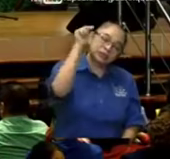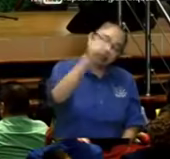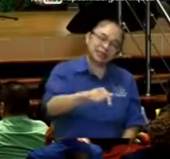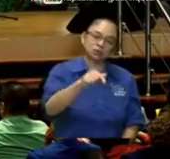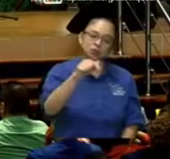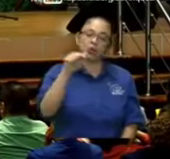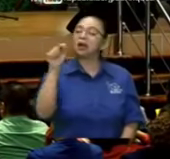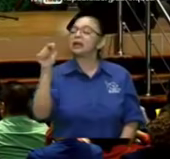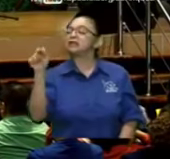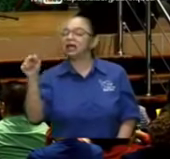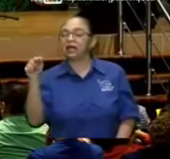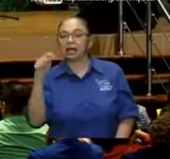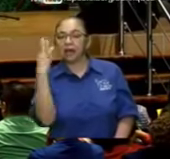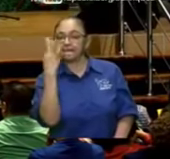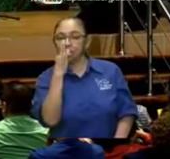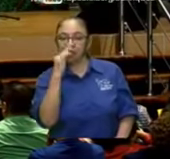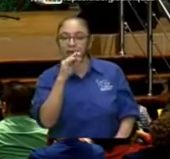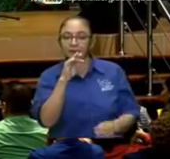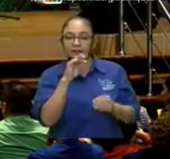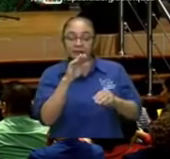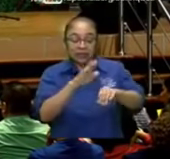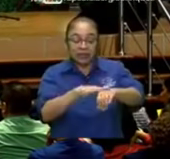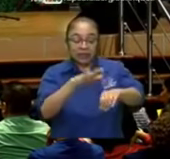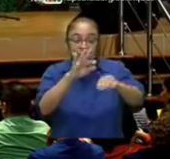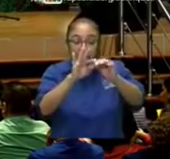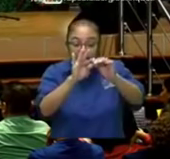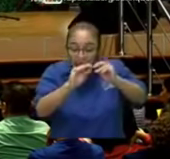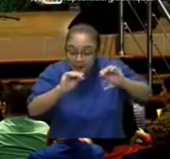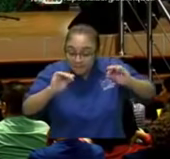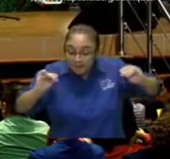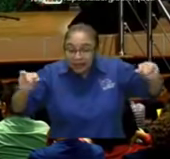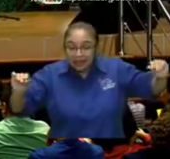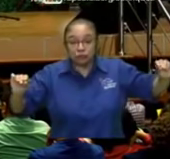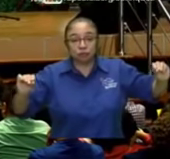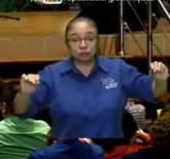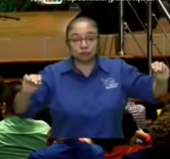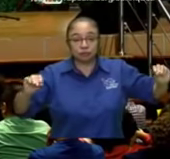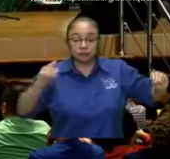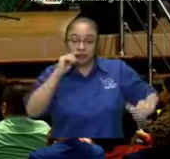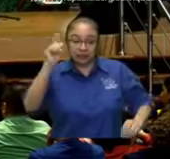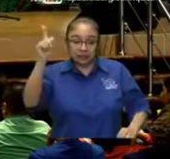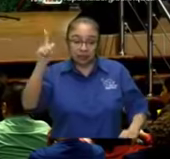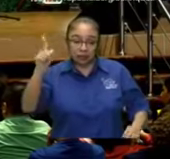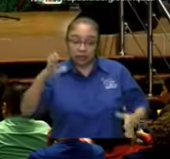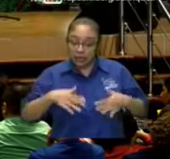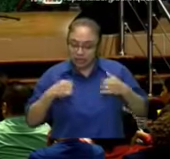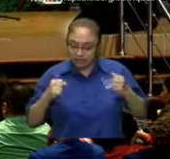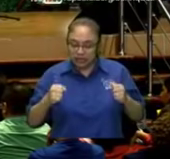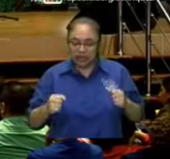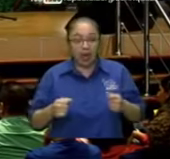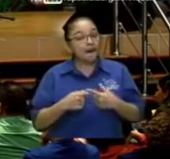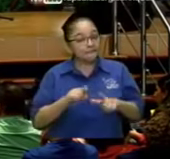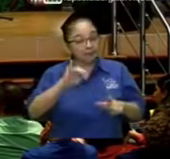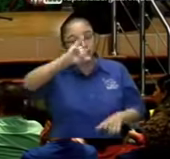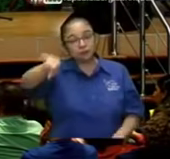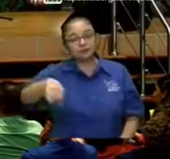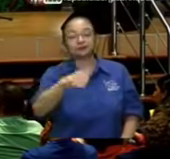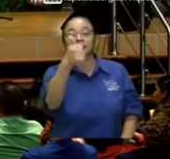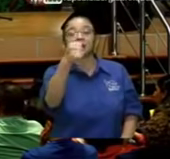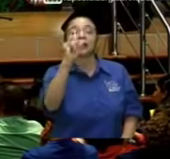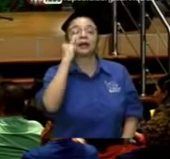mujer que toca el borde del manto del Señor, y entonces se detiene el Señor. Pero Jairo era un